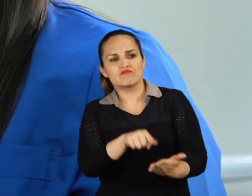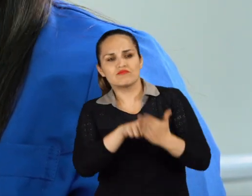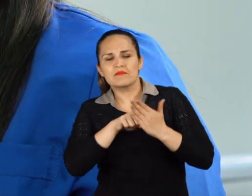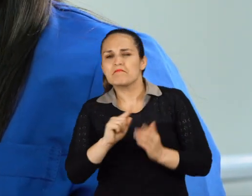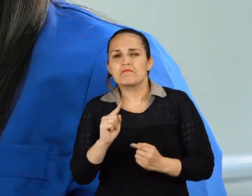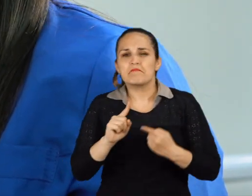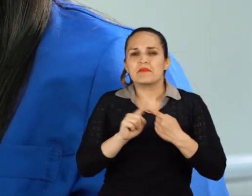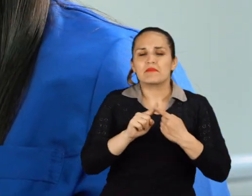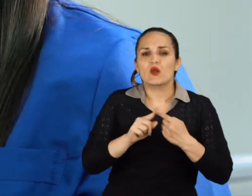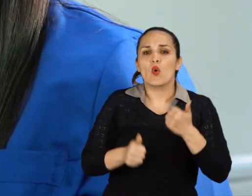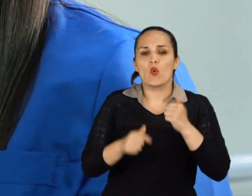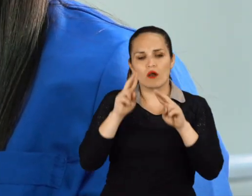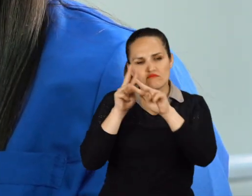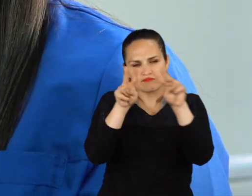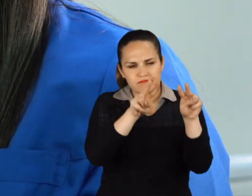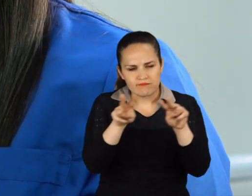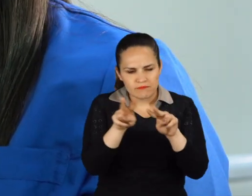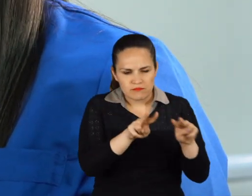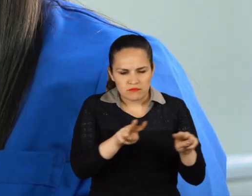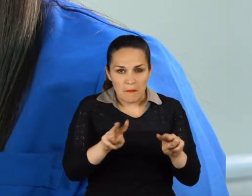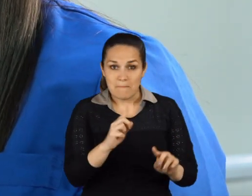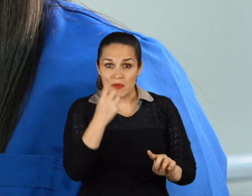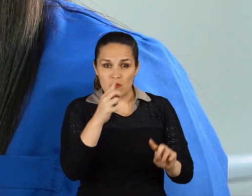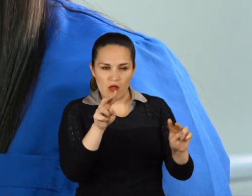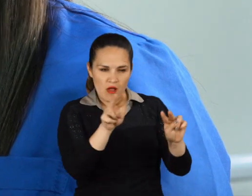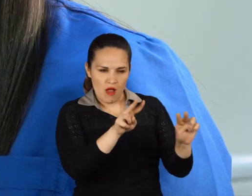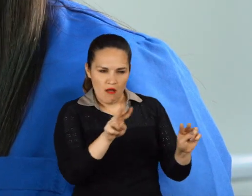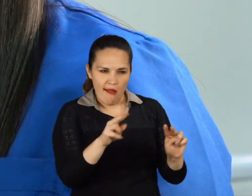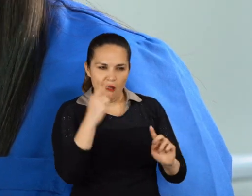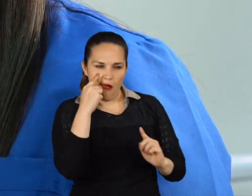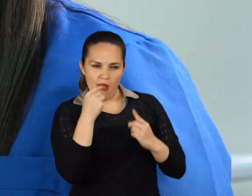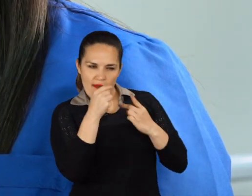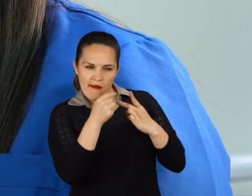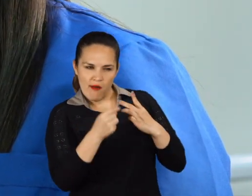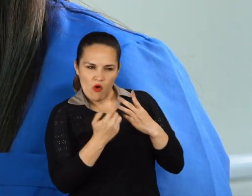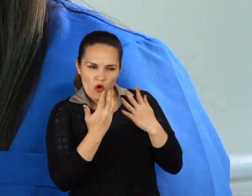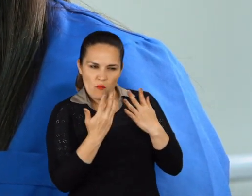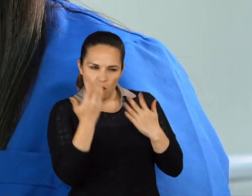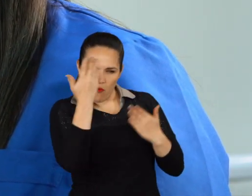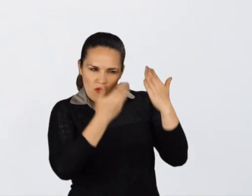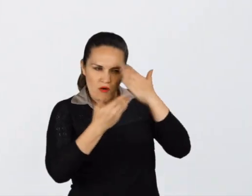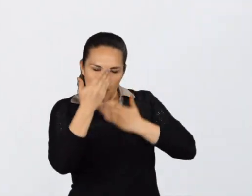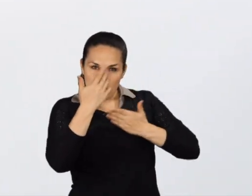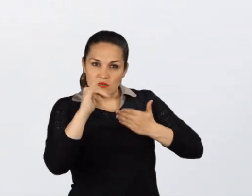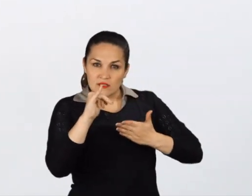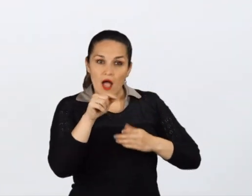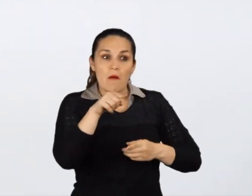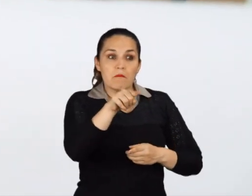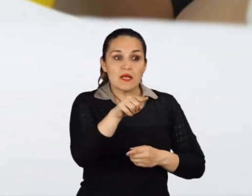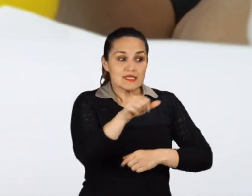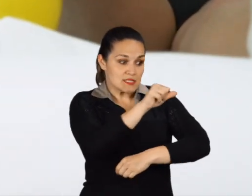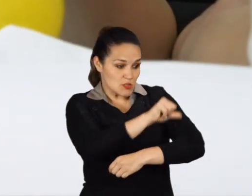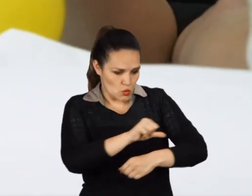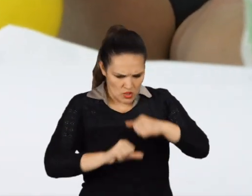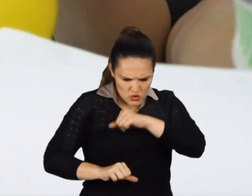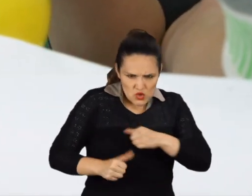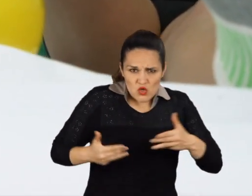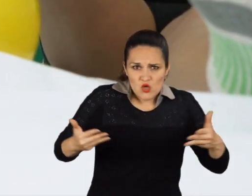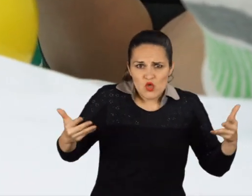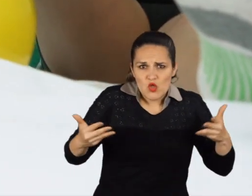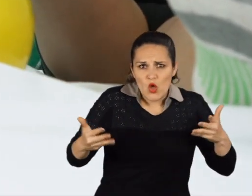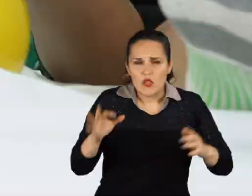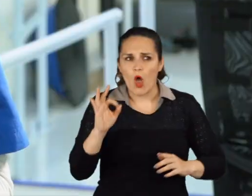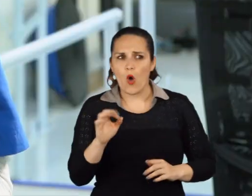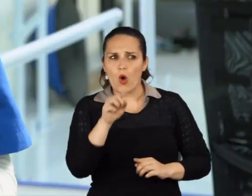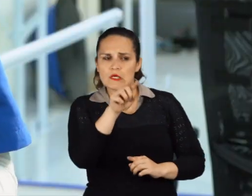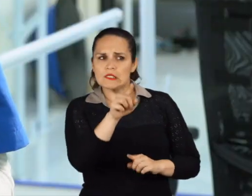primero que nosotros realizamos es una valoración previa para determinar la condición actual en la que se encuentra. Si tiene una cirugía, se encuentra con algún